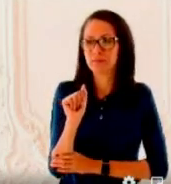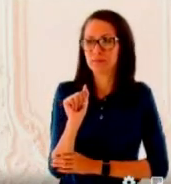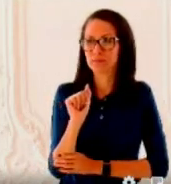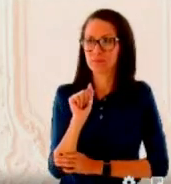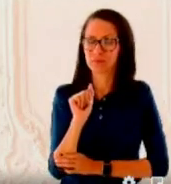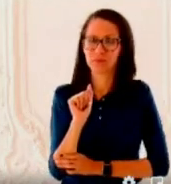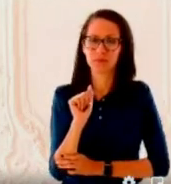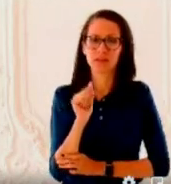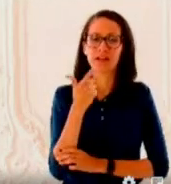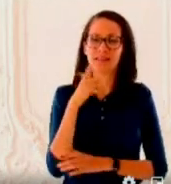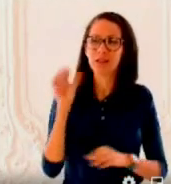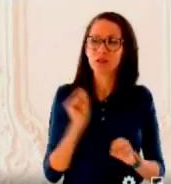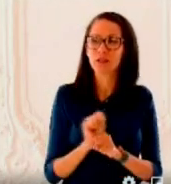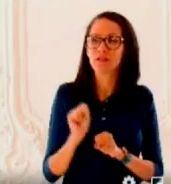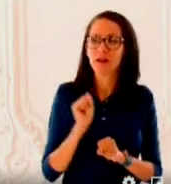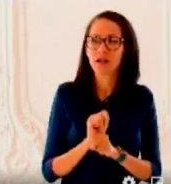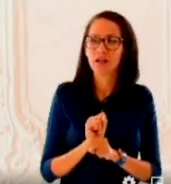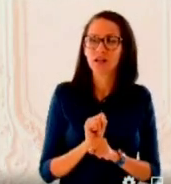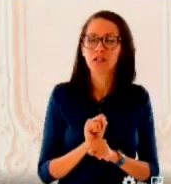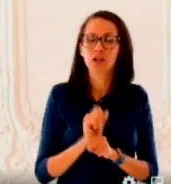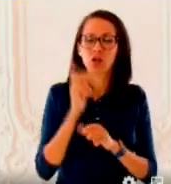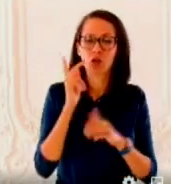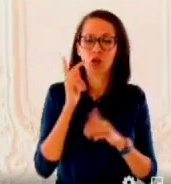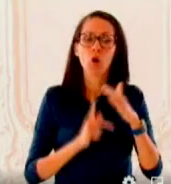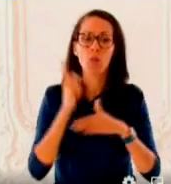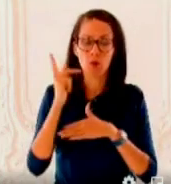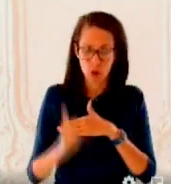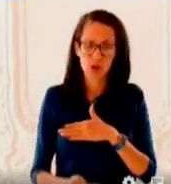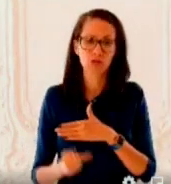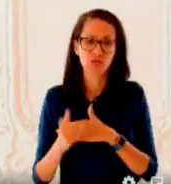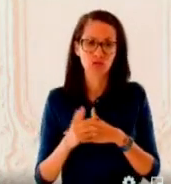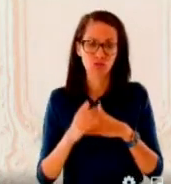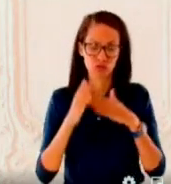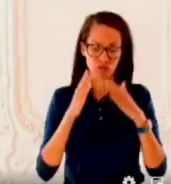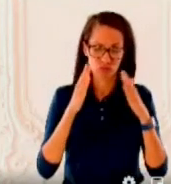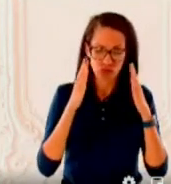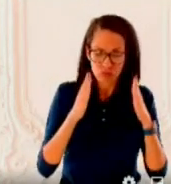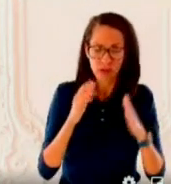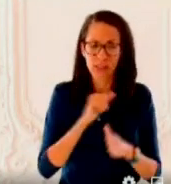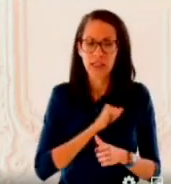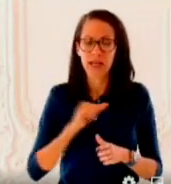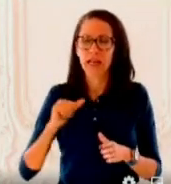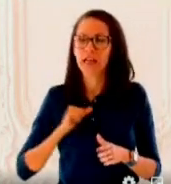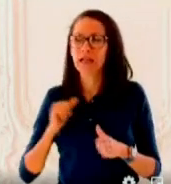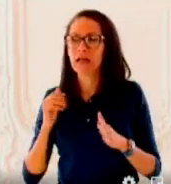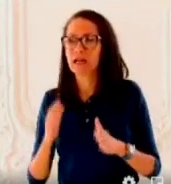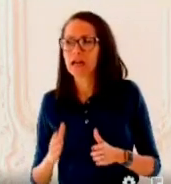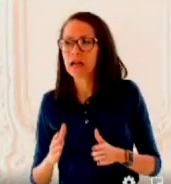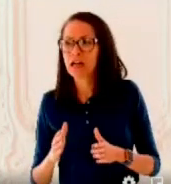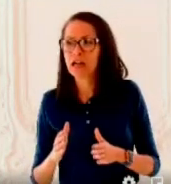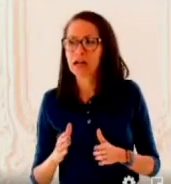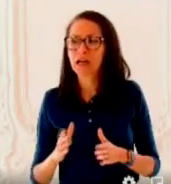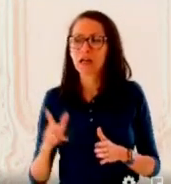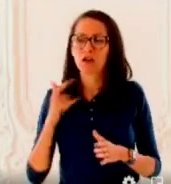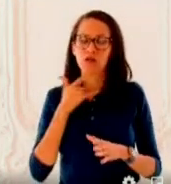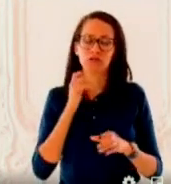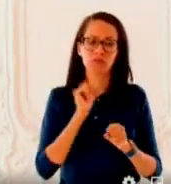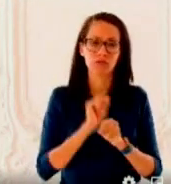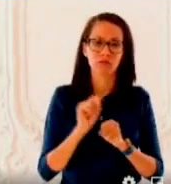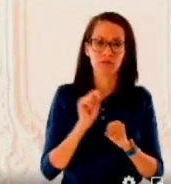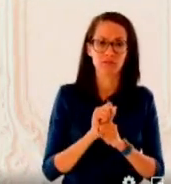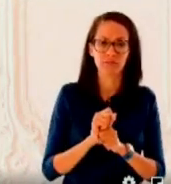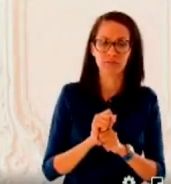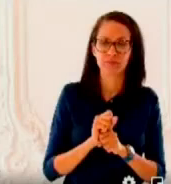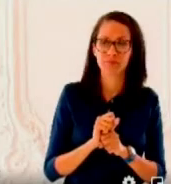estado trabajando pues los proyectos pendientes de los alcaldes, ya sean mitigación como obras permanentes. Así